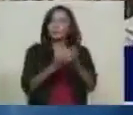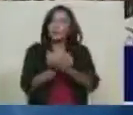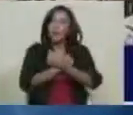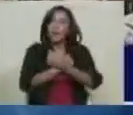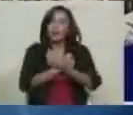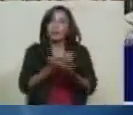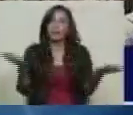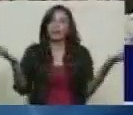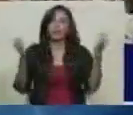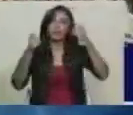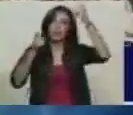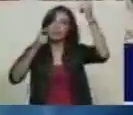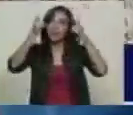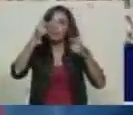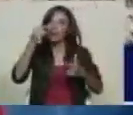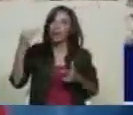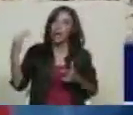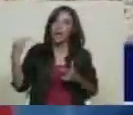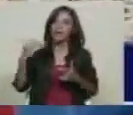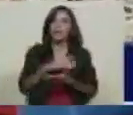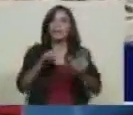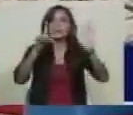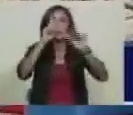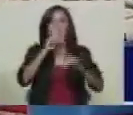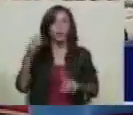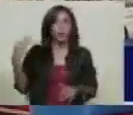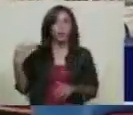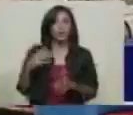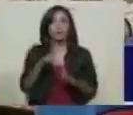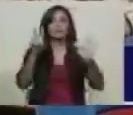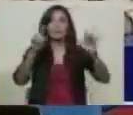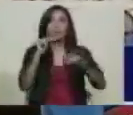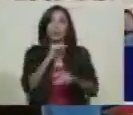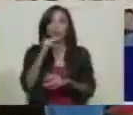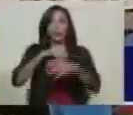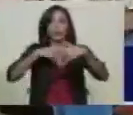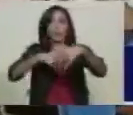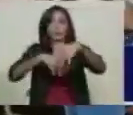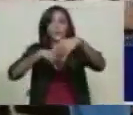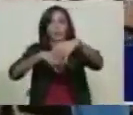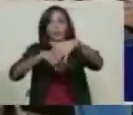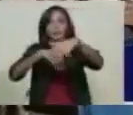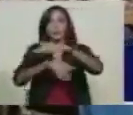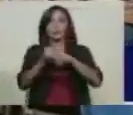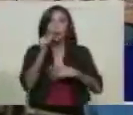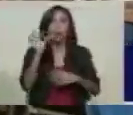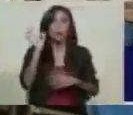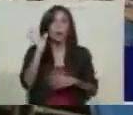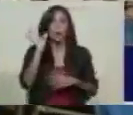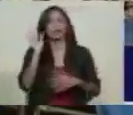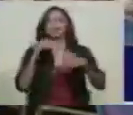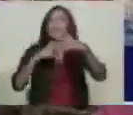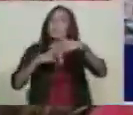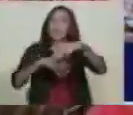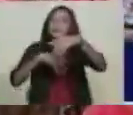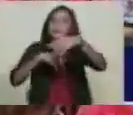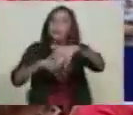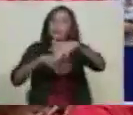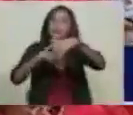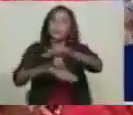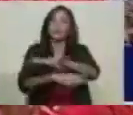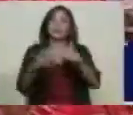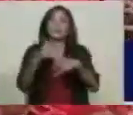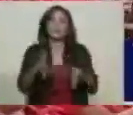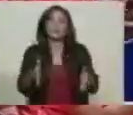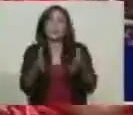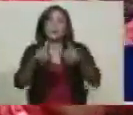del gigante Chávez hace 6 años, cuando nosotros y nosotras libramos la batalla perfecta